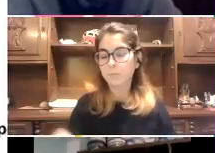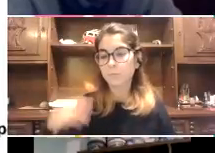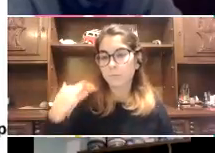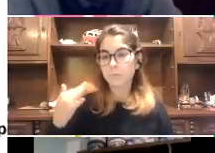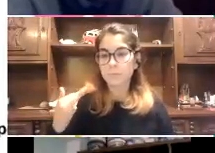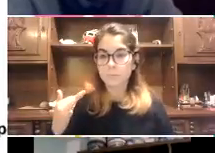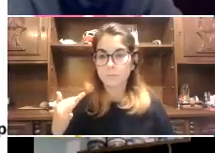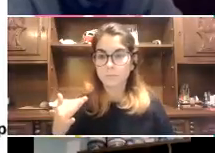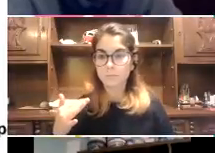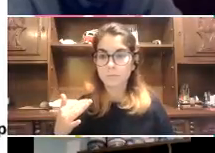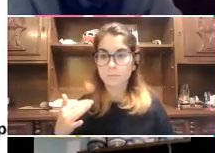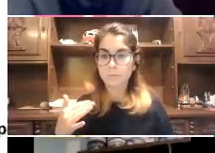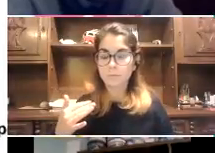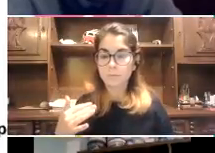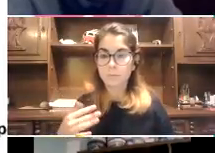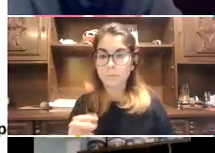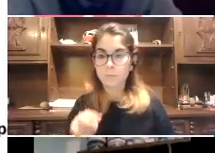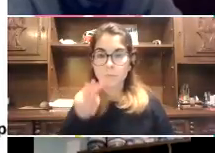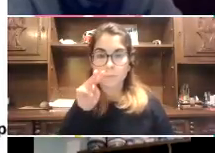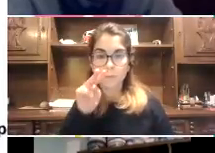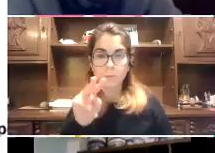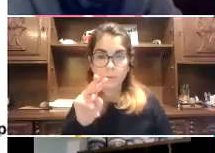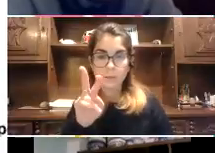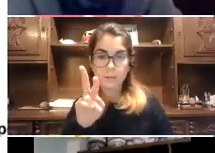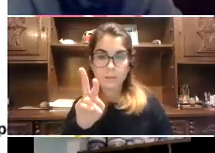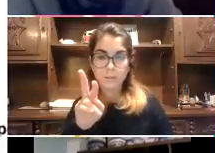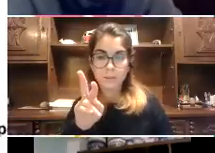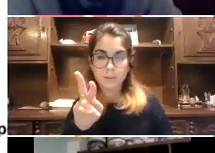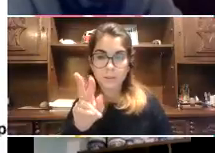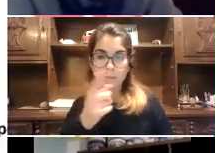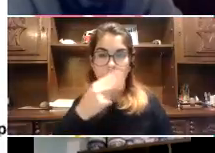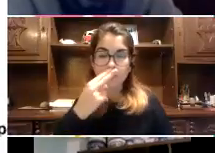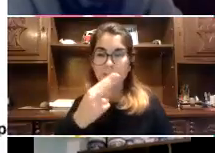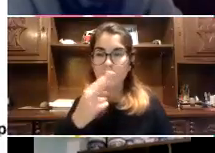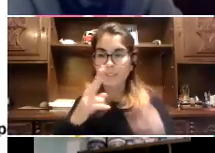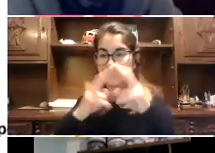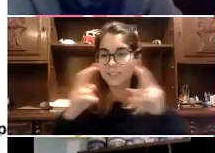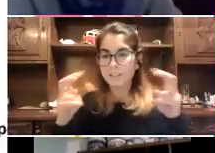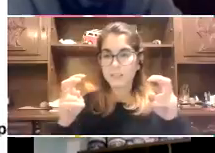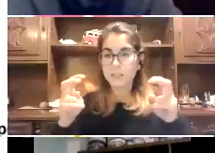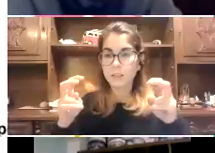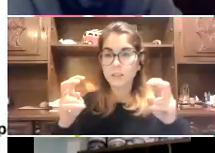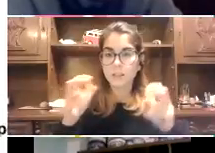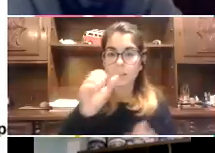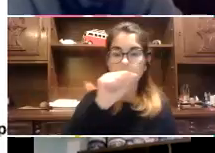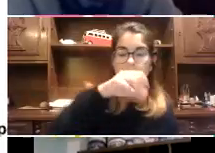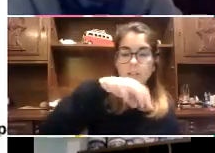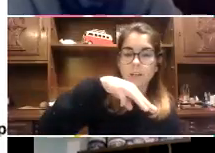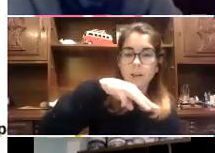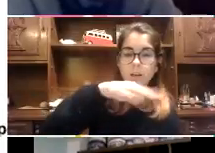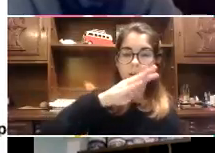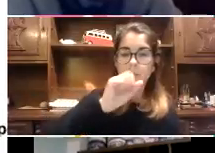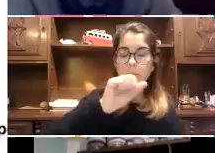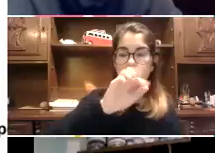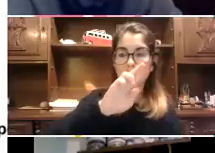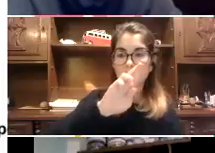apreciar la interacción que ellos llamaron eléctrica entre el ámbar y otros materiales.